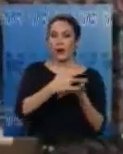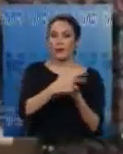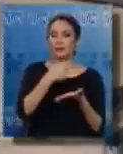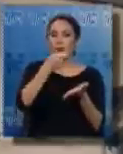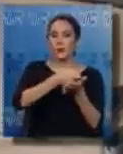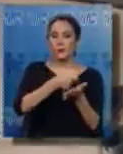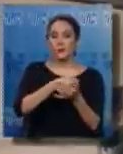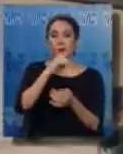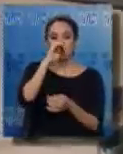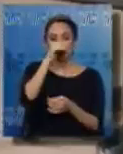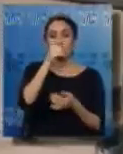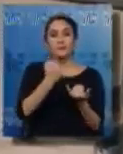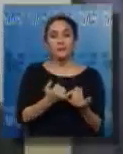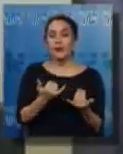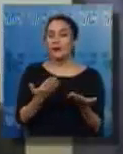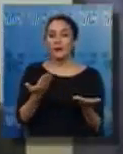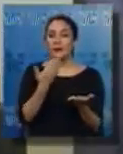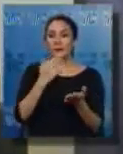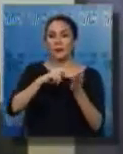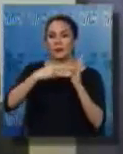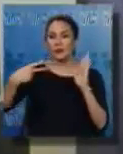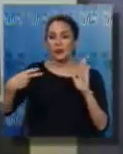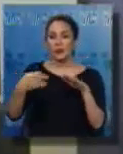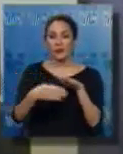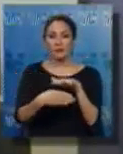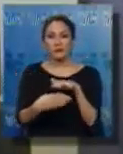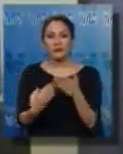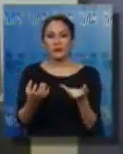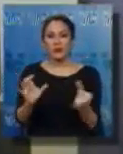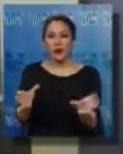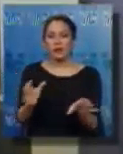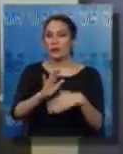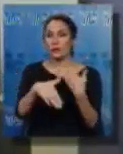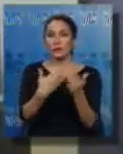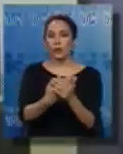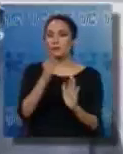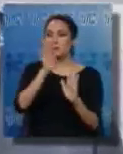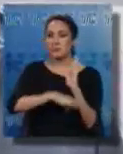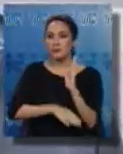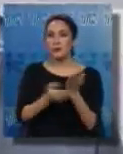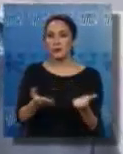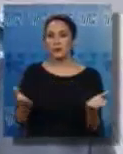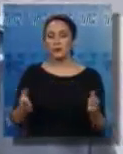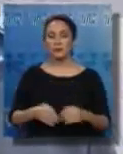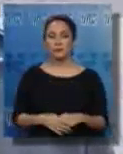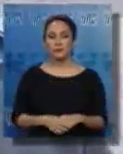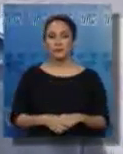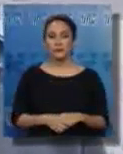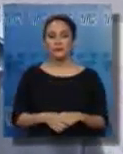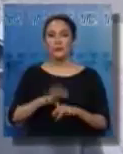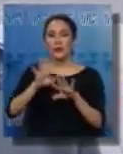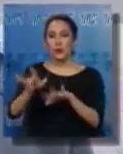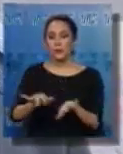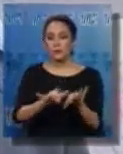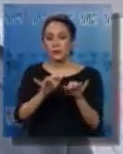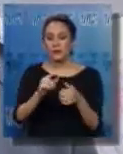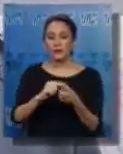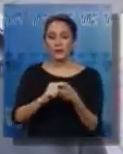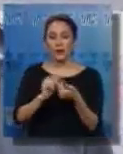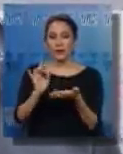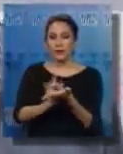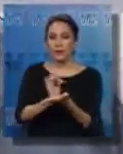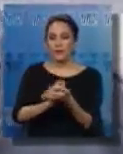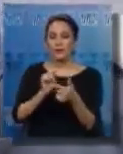de productos tecnológicos y electrodomésticos pueden ser adquiridos a bajos precios. Lo que es computadores,